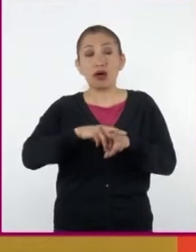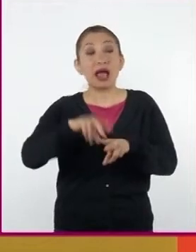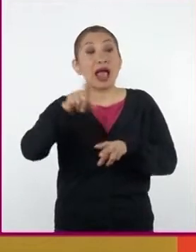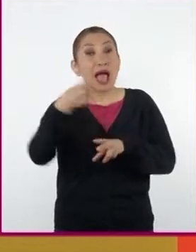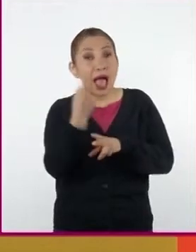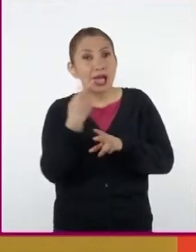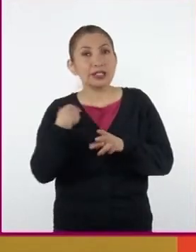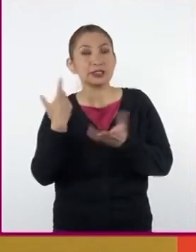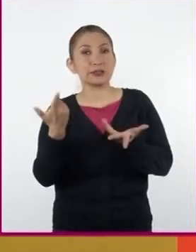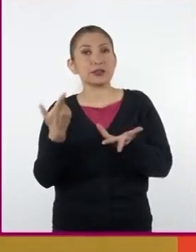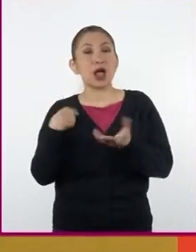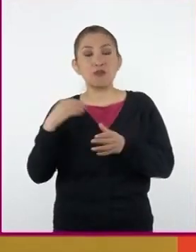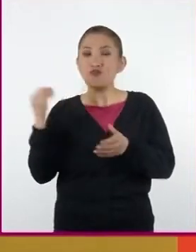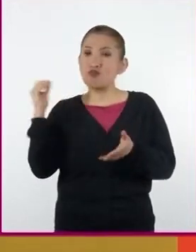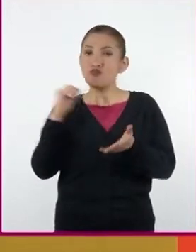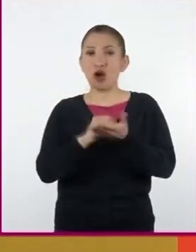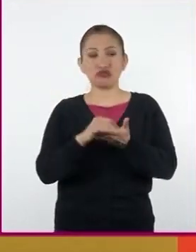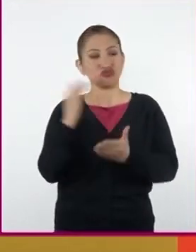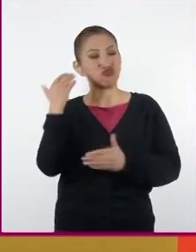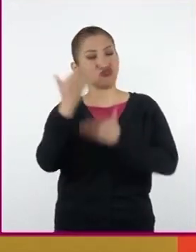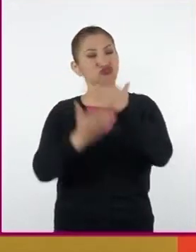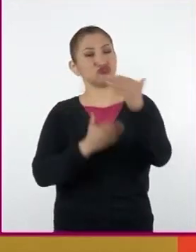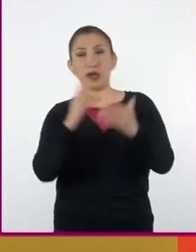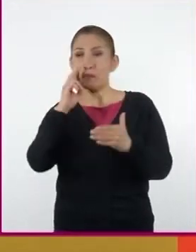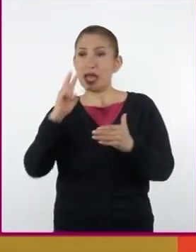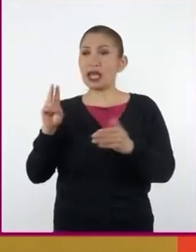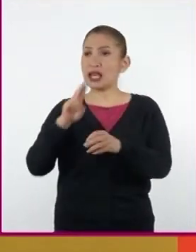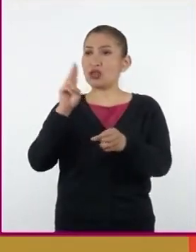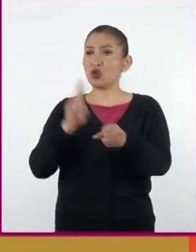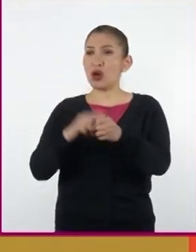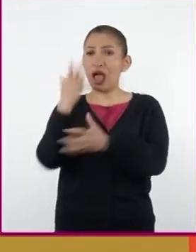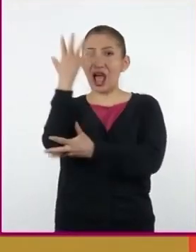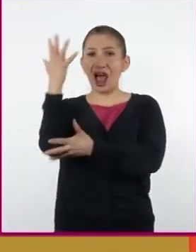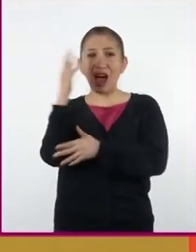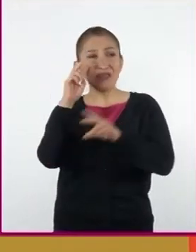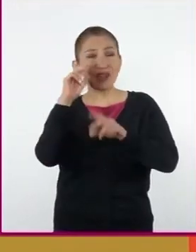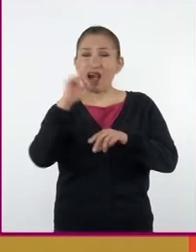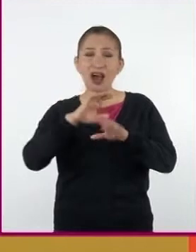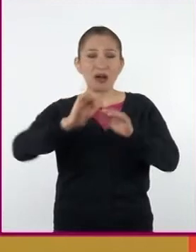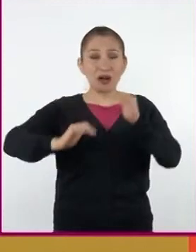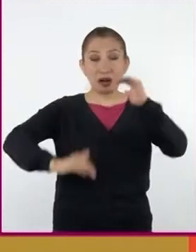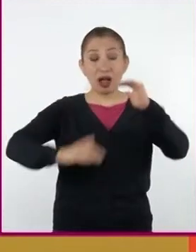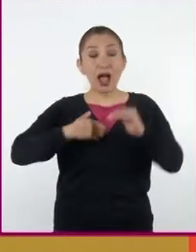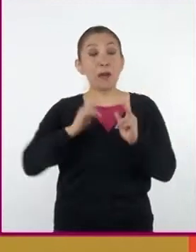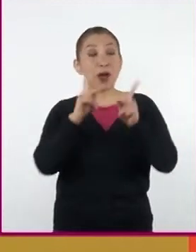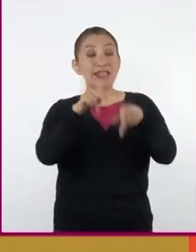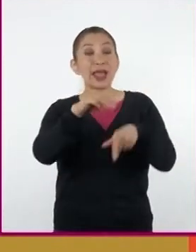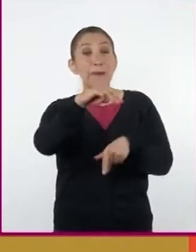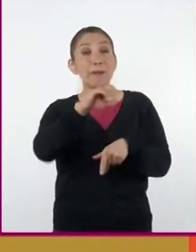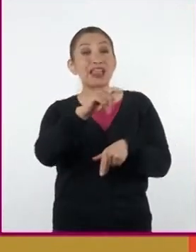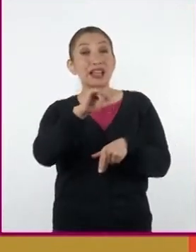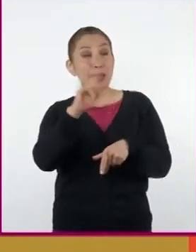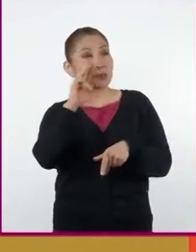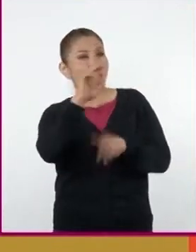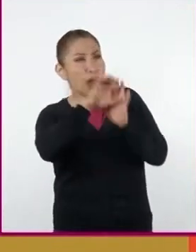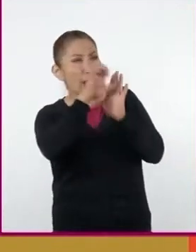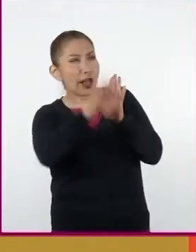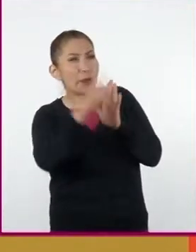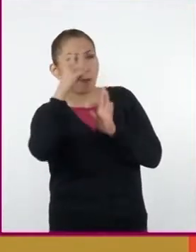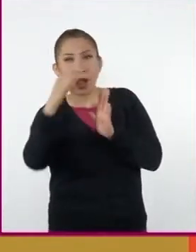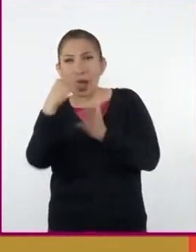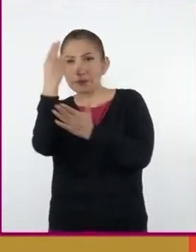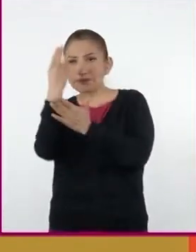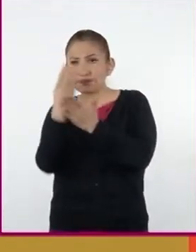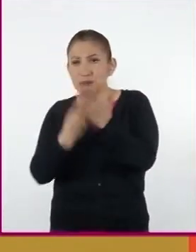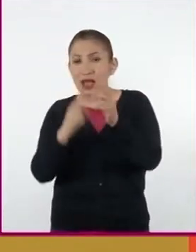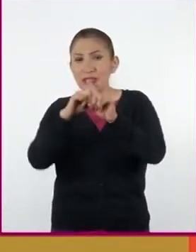la imposición del progreso ante la naturaleza. El puente de Metlac sirvió como modelo para la representación